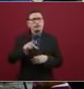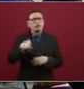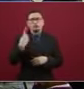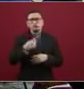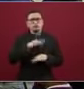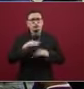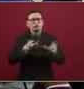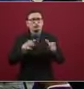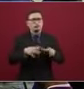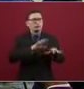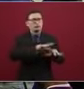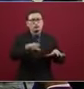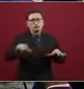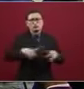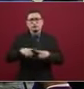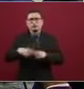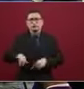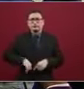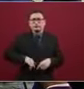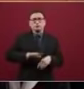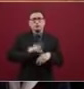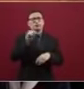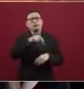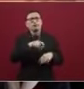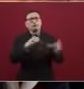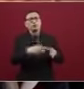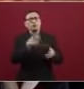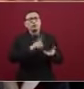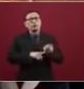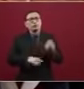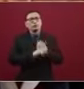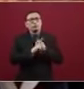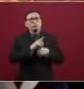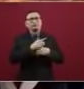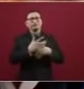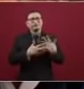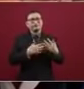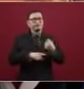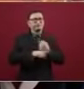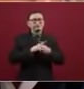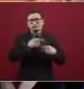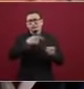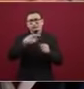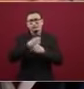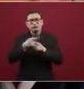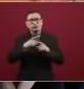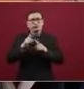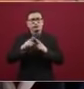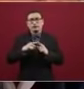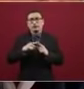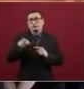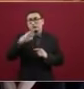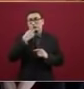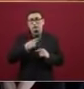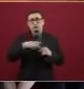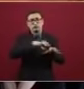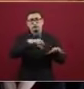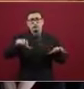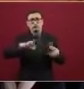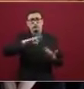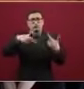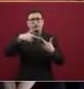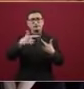las comunidades donde hay situaciones de violencia. Para conocer los tiempos, mencionó que hay 50 lugares que son urgentes y habló de dos